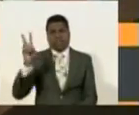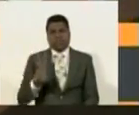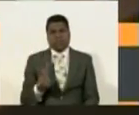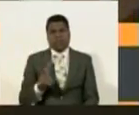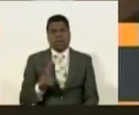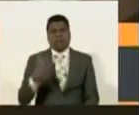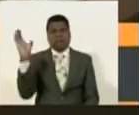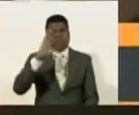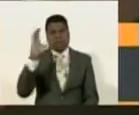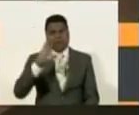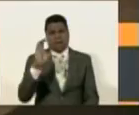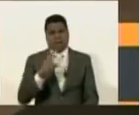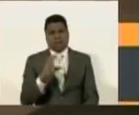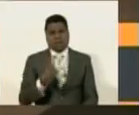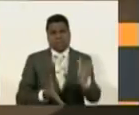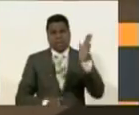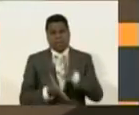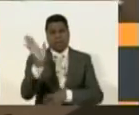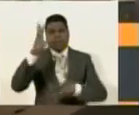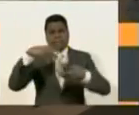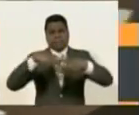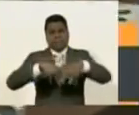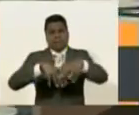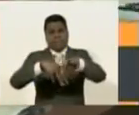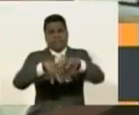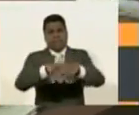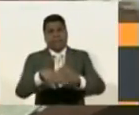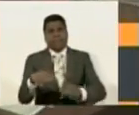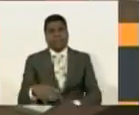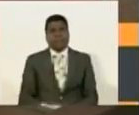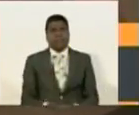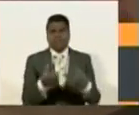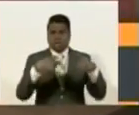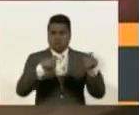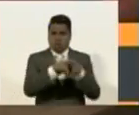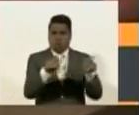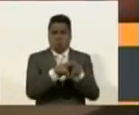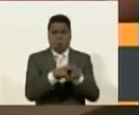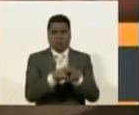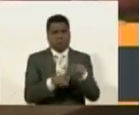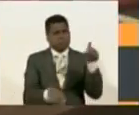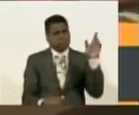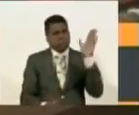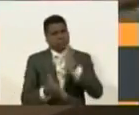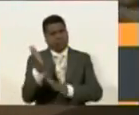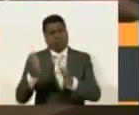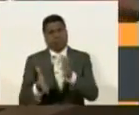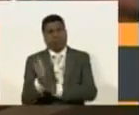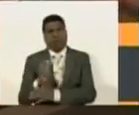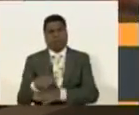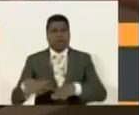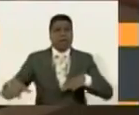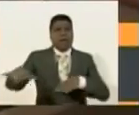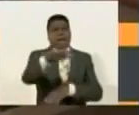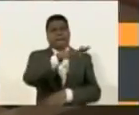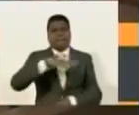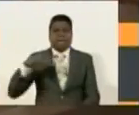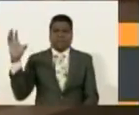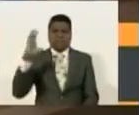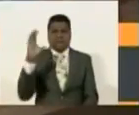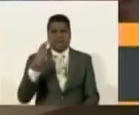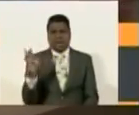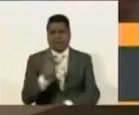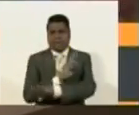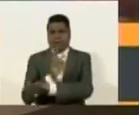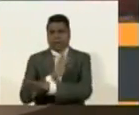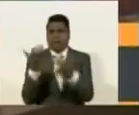Caracas. Salió a las calles, pero así, igualito pues. Y se fueron y plenaron la Plaza Caracas en un instante, así